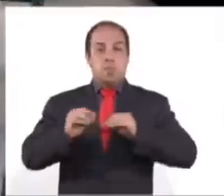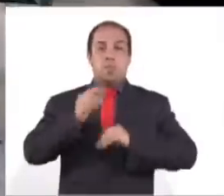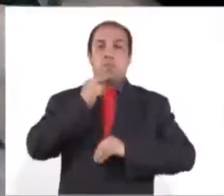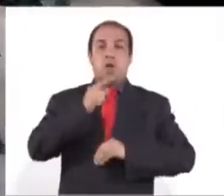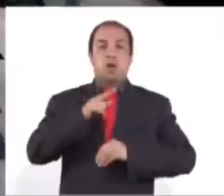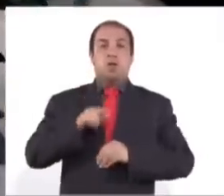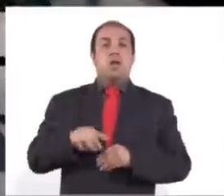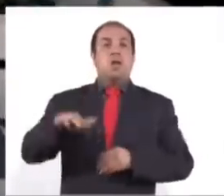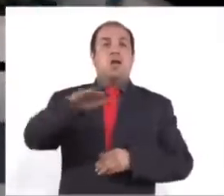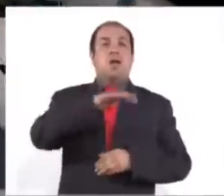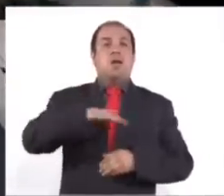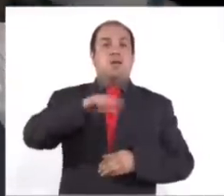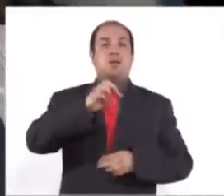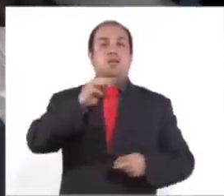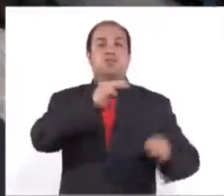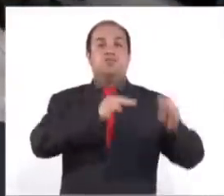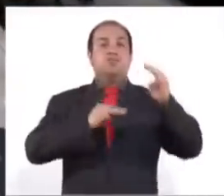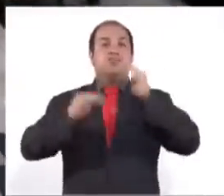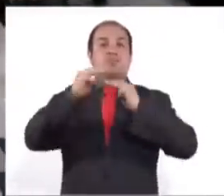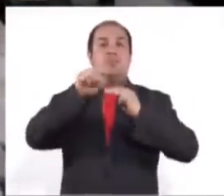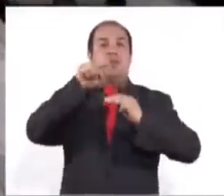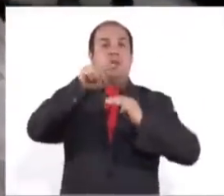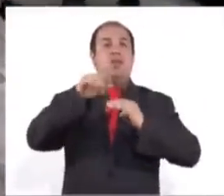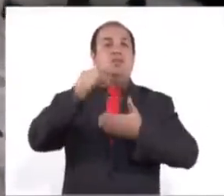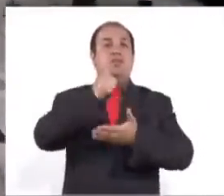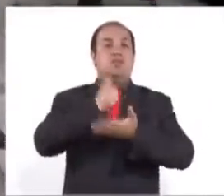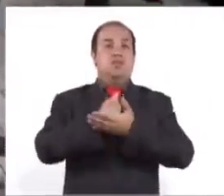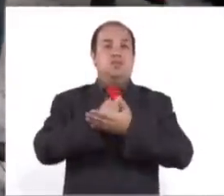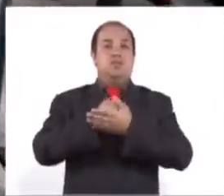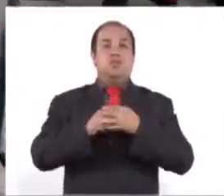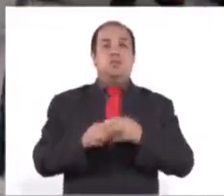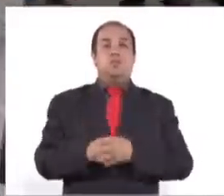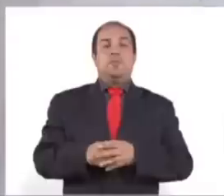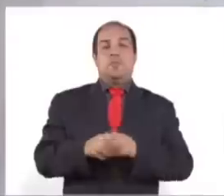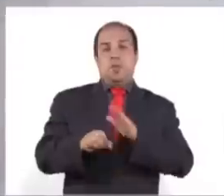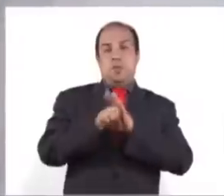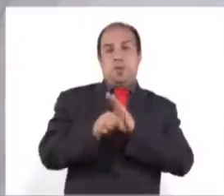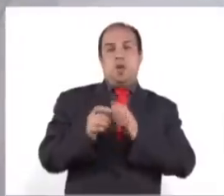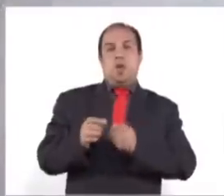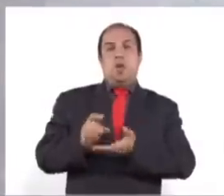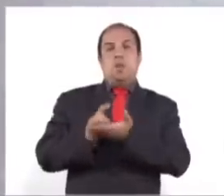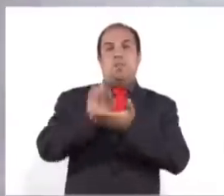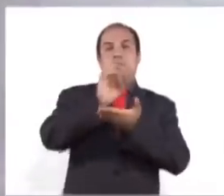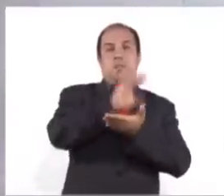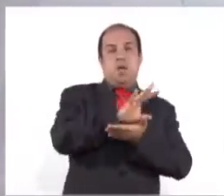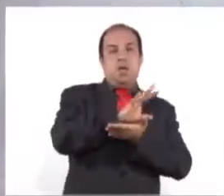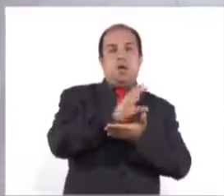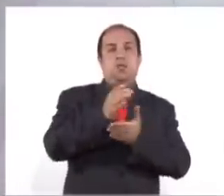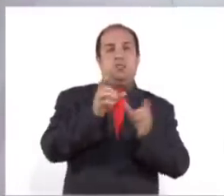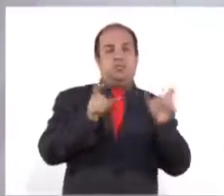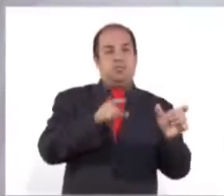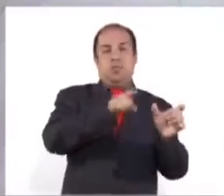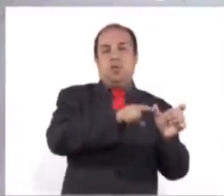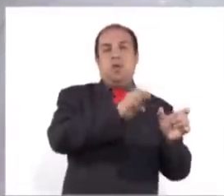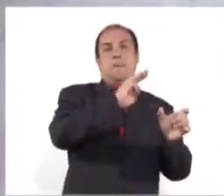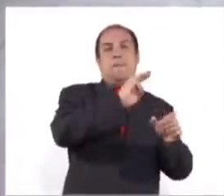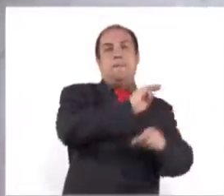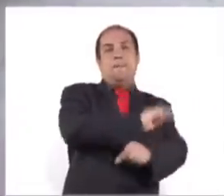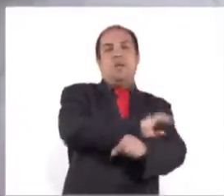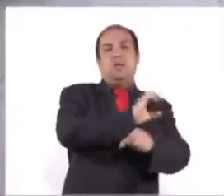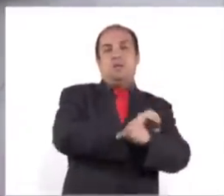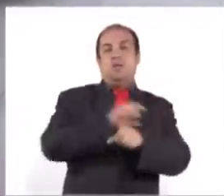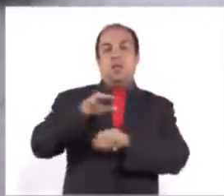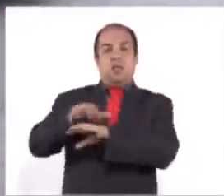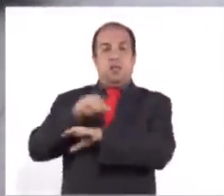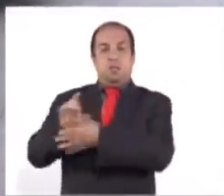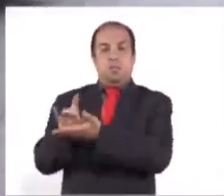altas de la ciudad. Estos se dirigen a Magdalena Contreras y a Tlalpan. Y después vamos, los nuevos